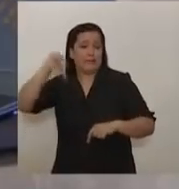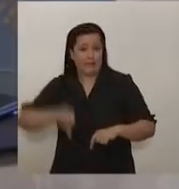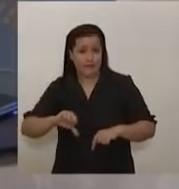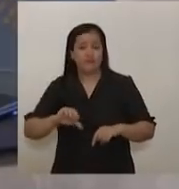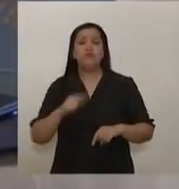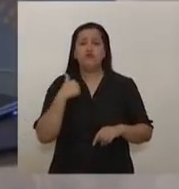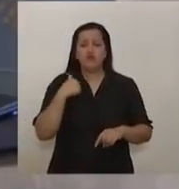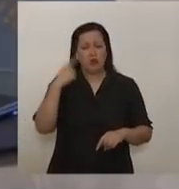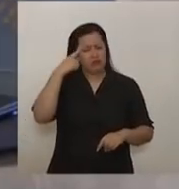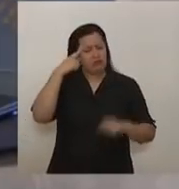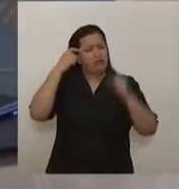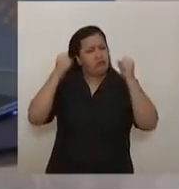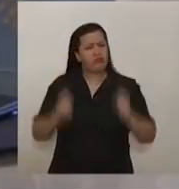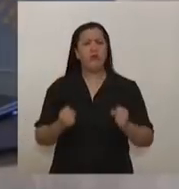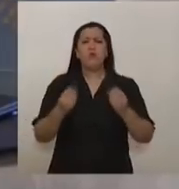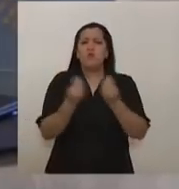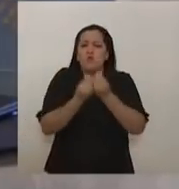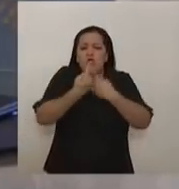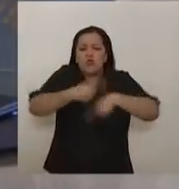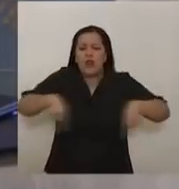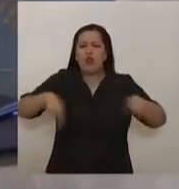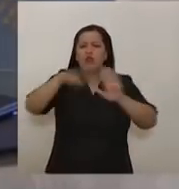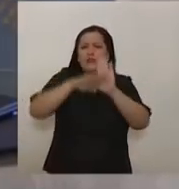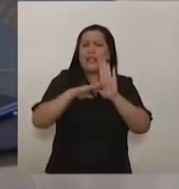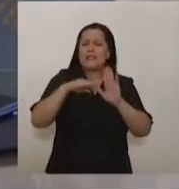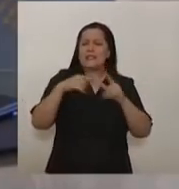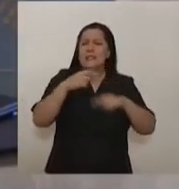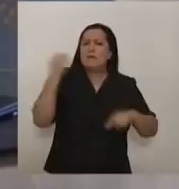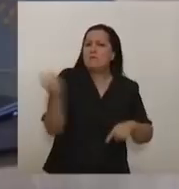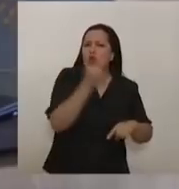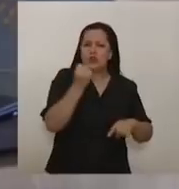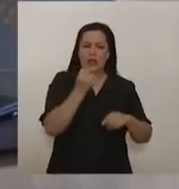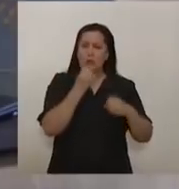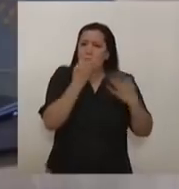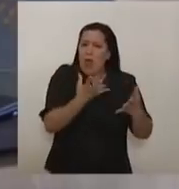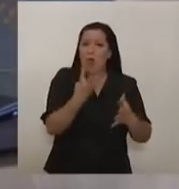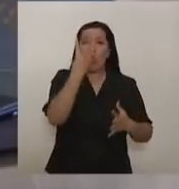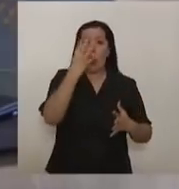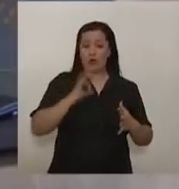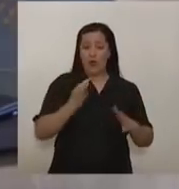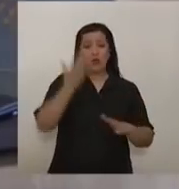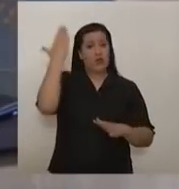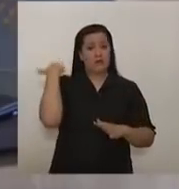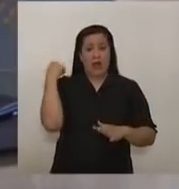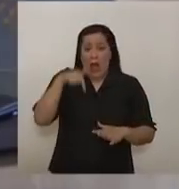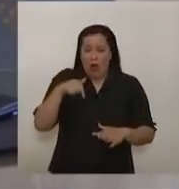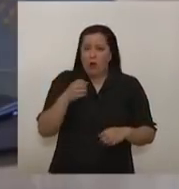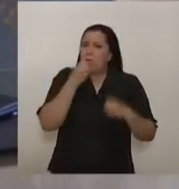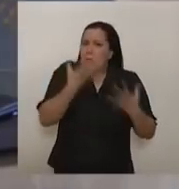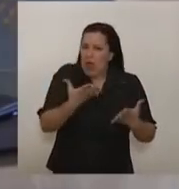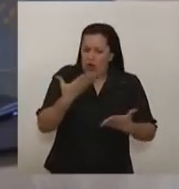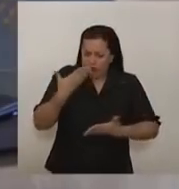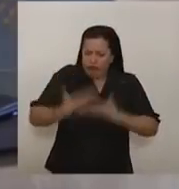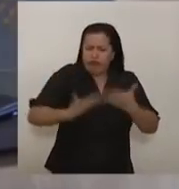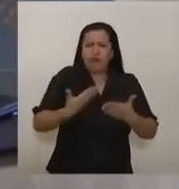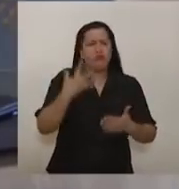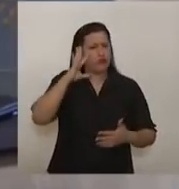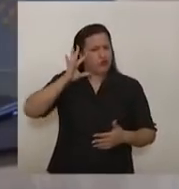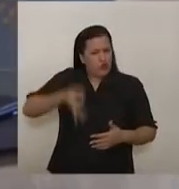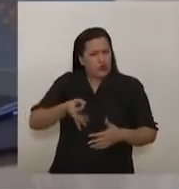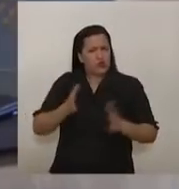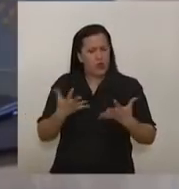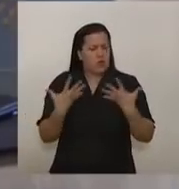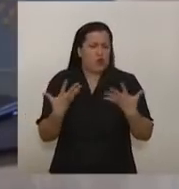Estoy convencido de que en muchos aspectos importantes estamos mejor que hace 4 años. Sé, por